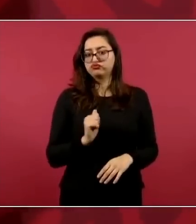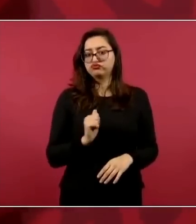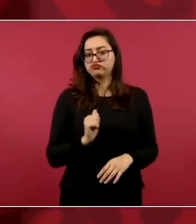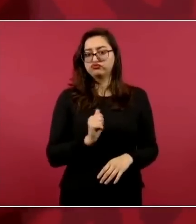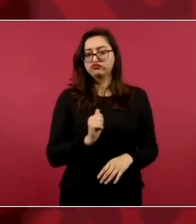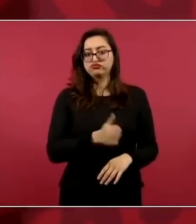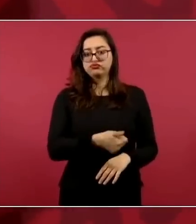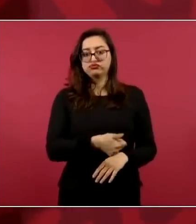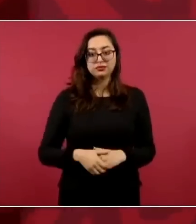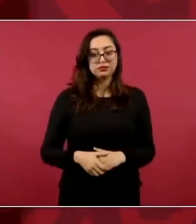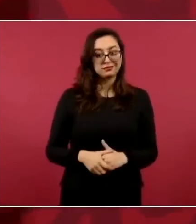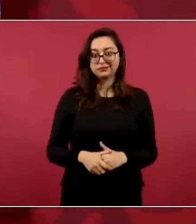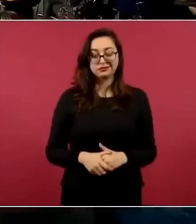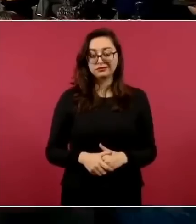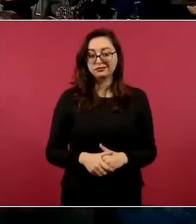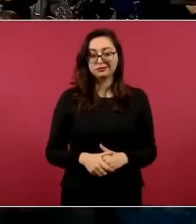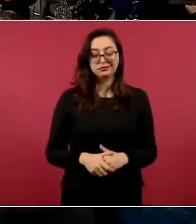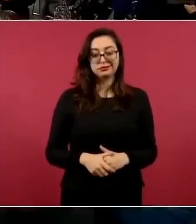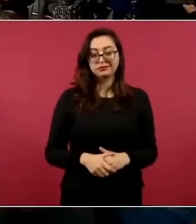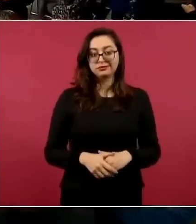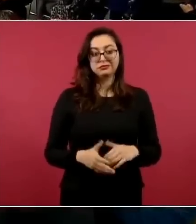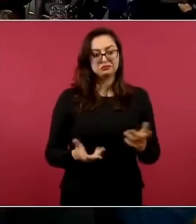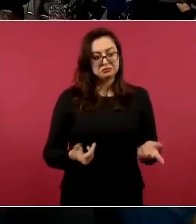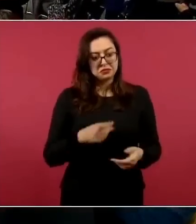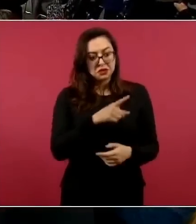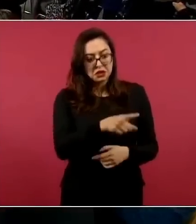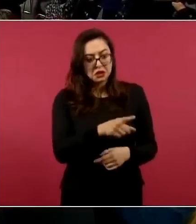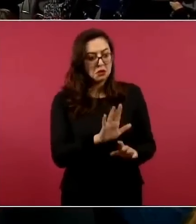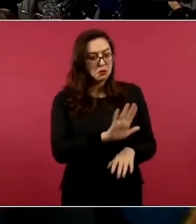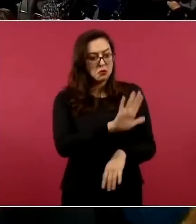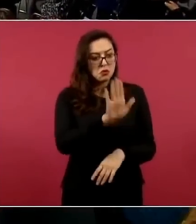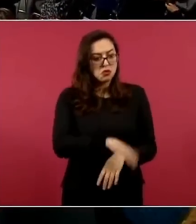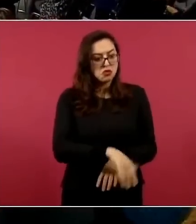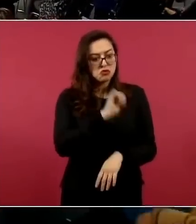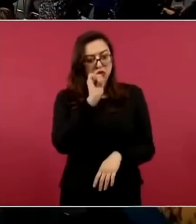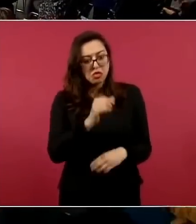fue un atentado fallido, ya pasó.